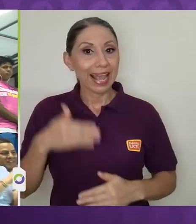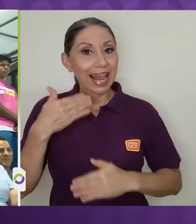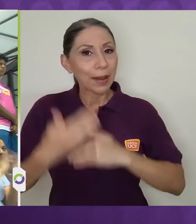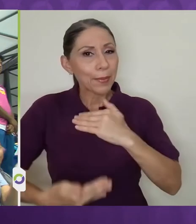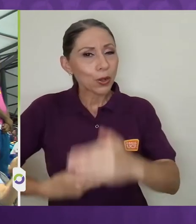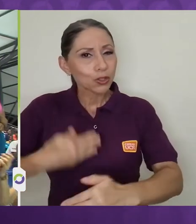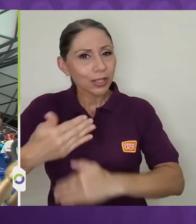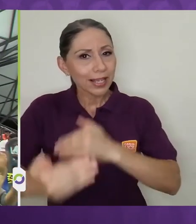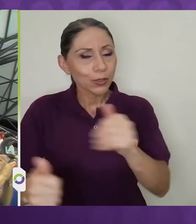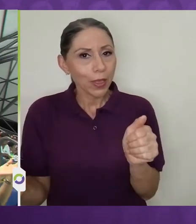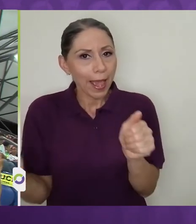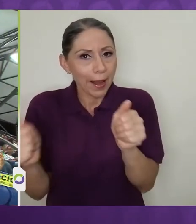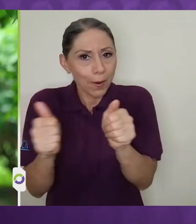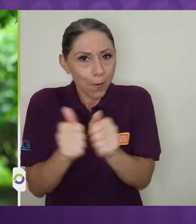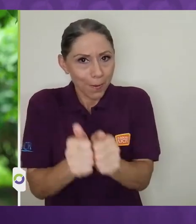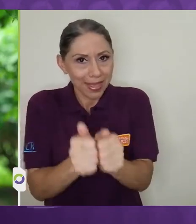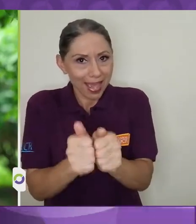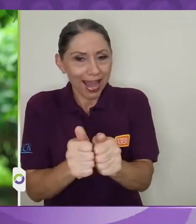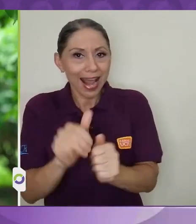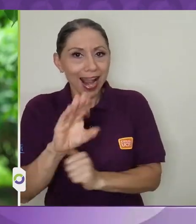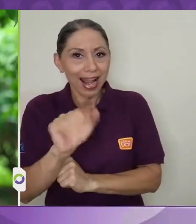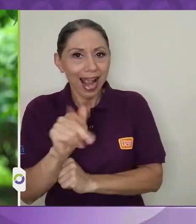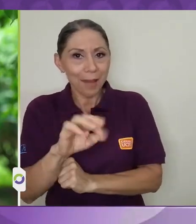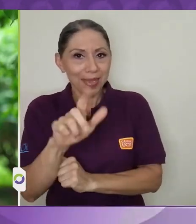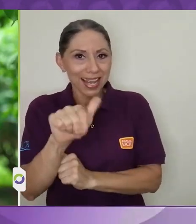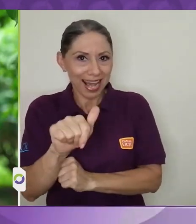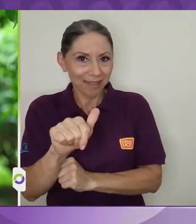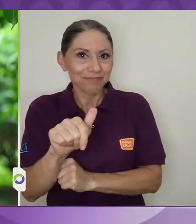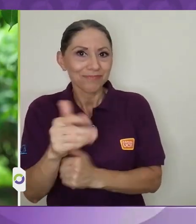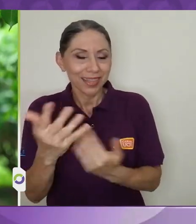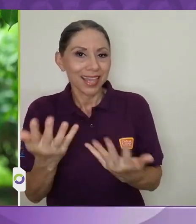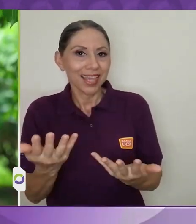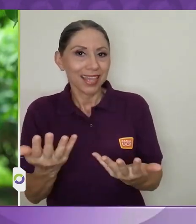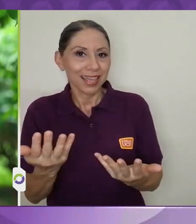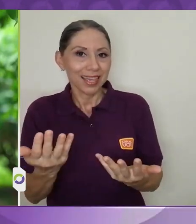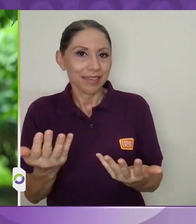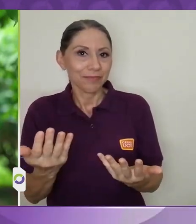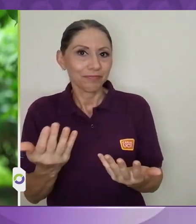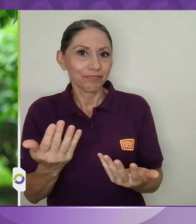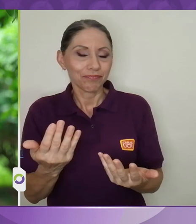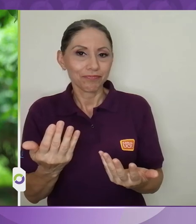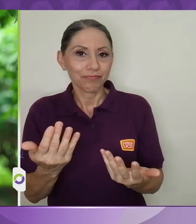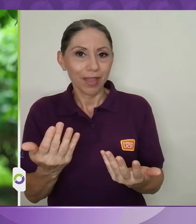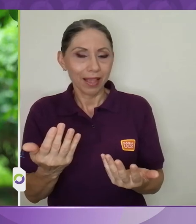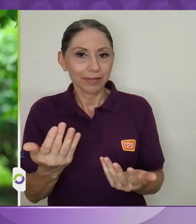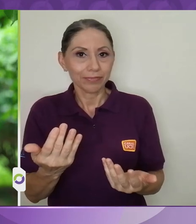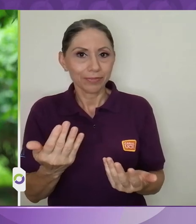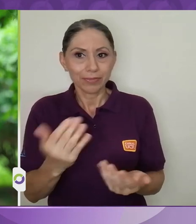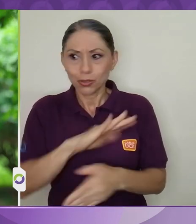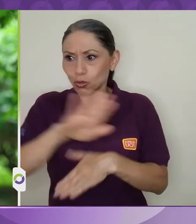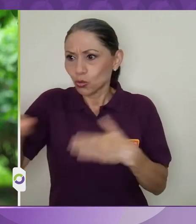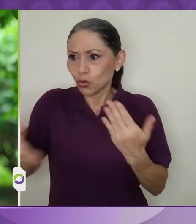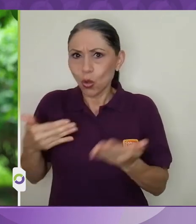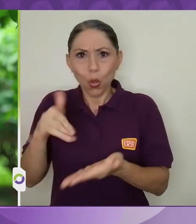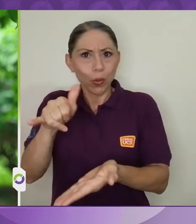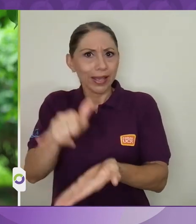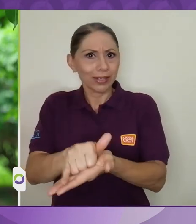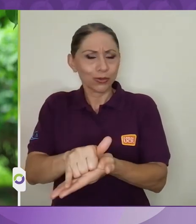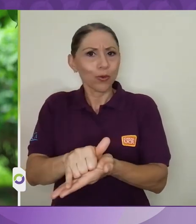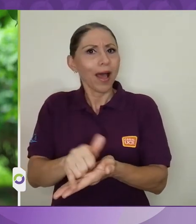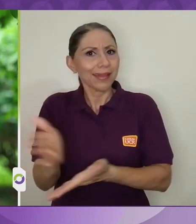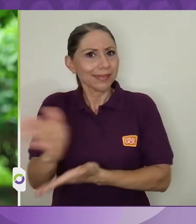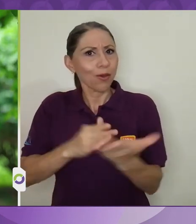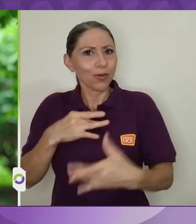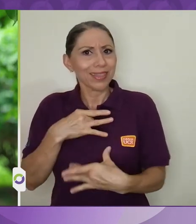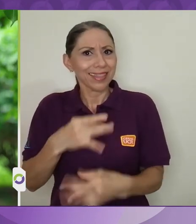El proceso de acompañar a Camila y a, bueno, estar en todo esto ha sido interesante, ha